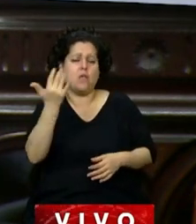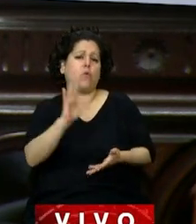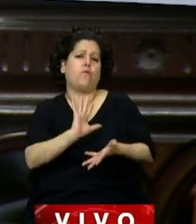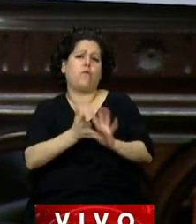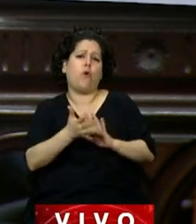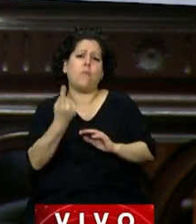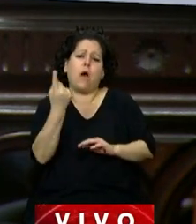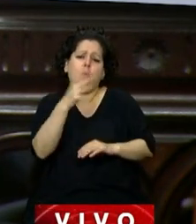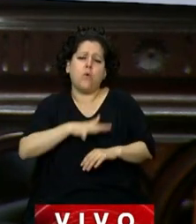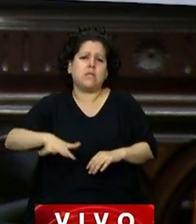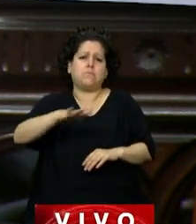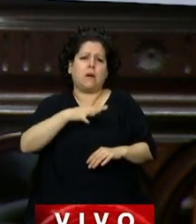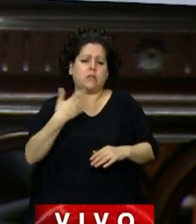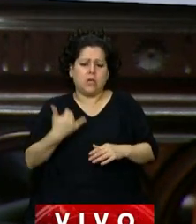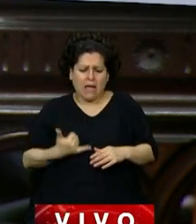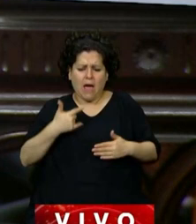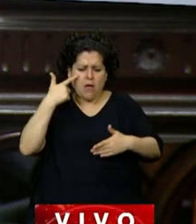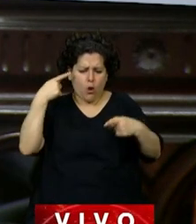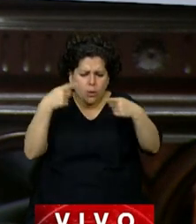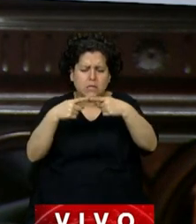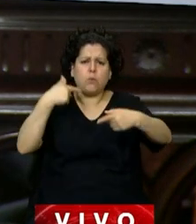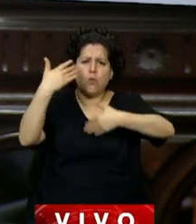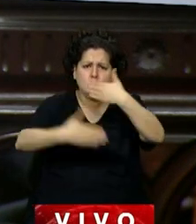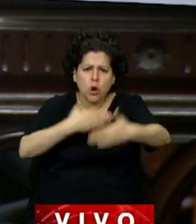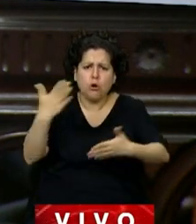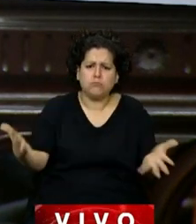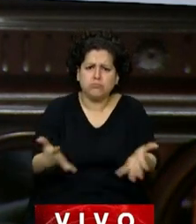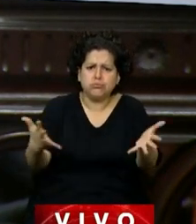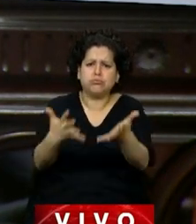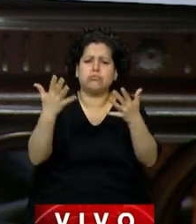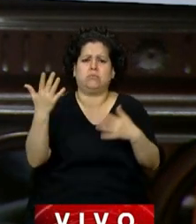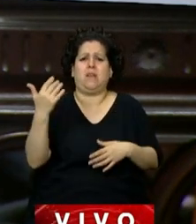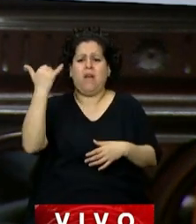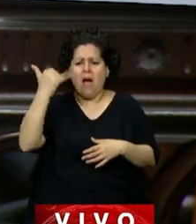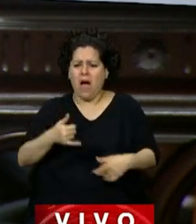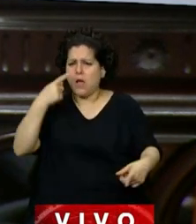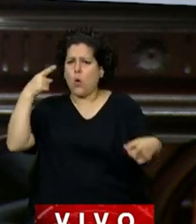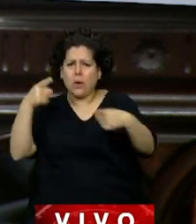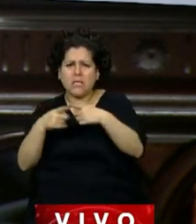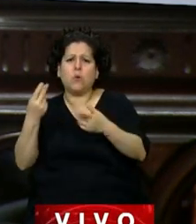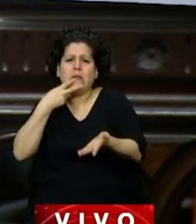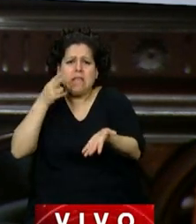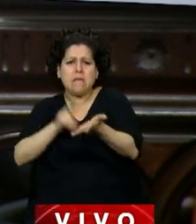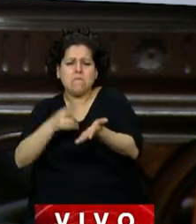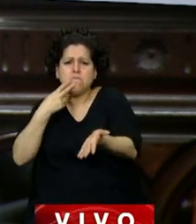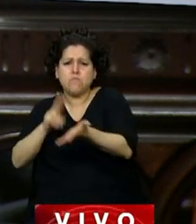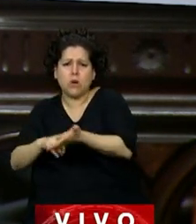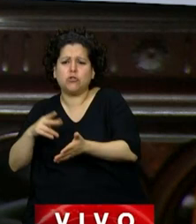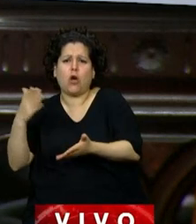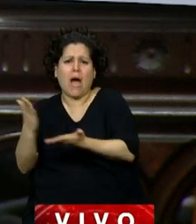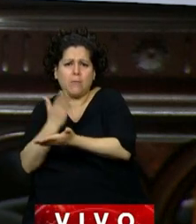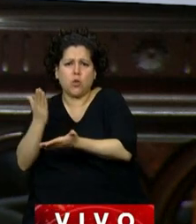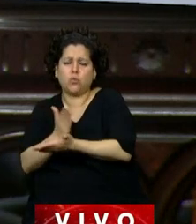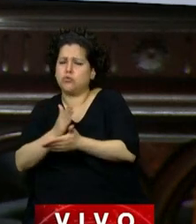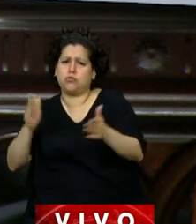que genere progreso, que genere particularmente eliminación de todos los impuestos que son a las actividades